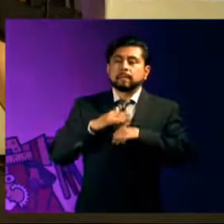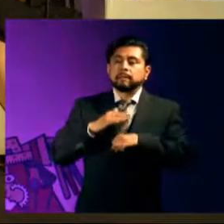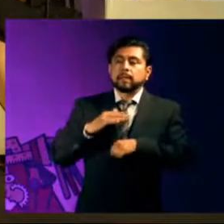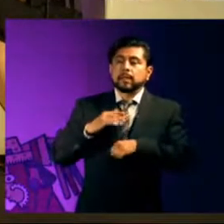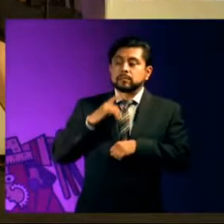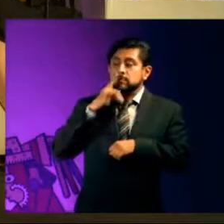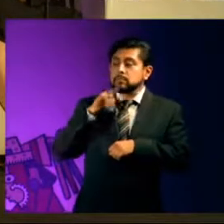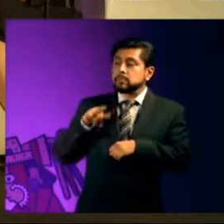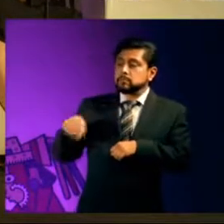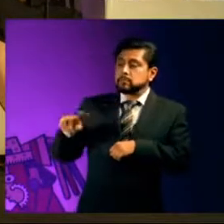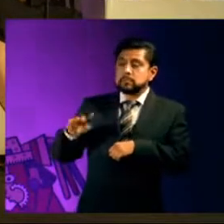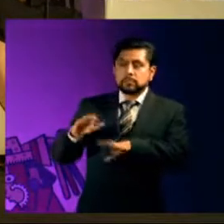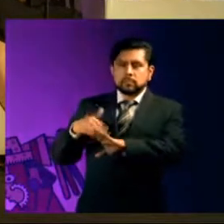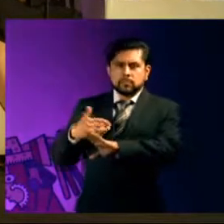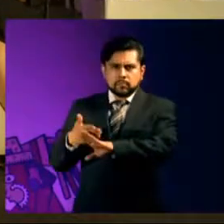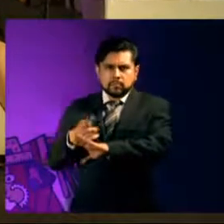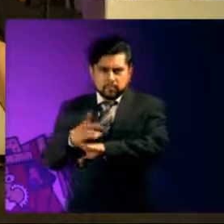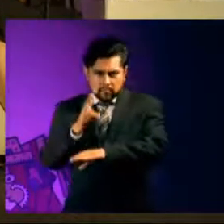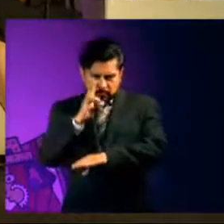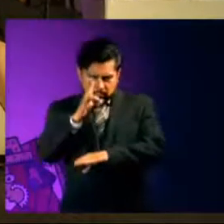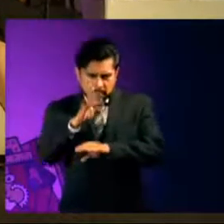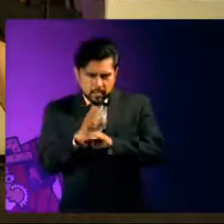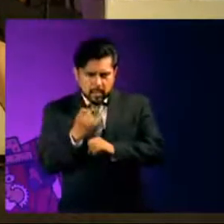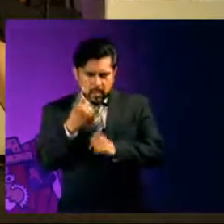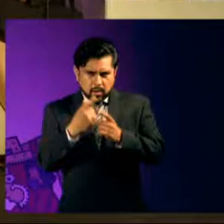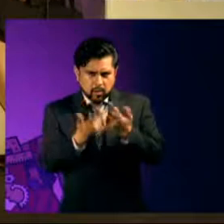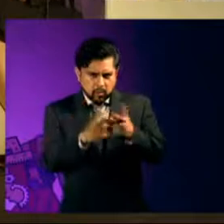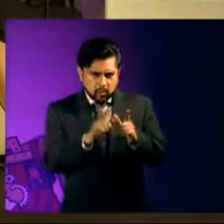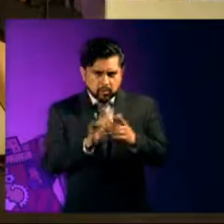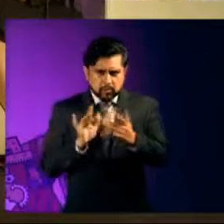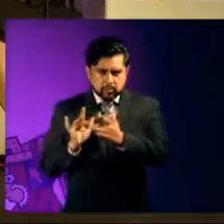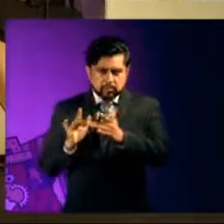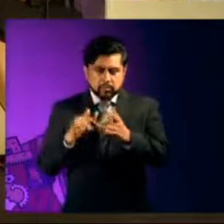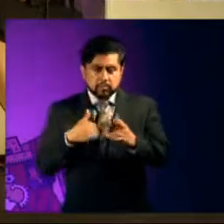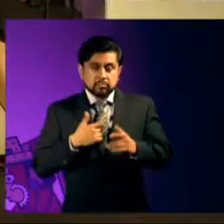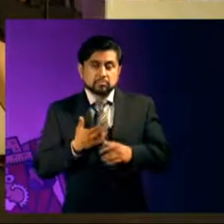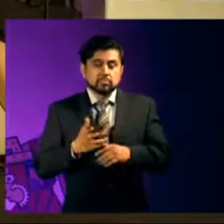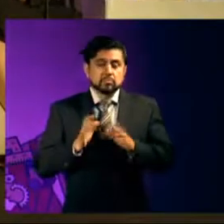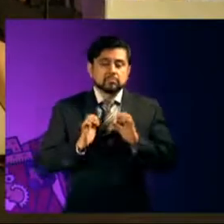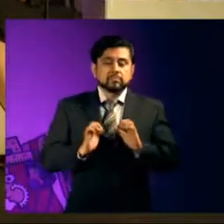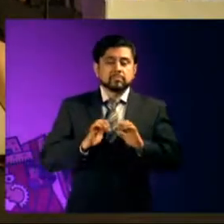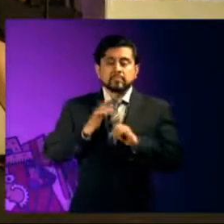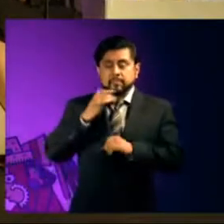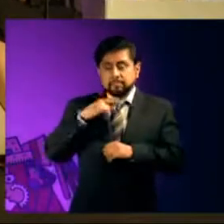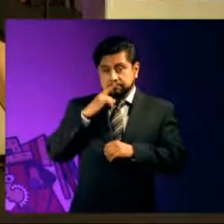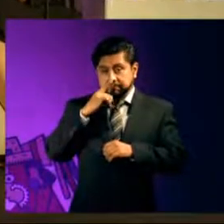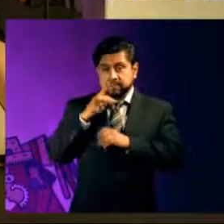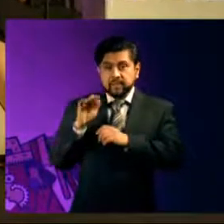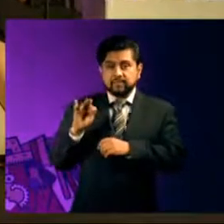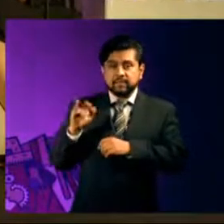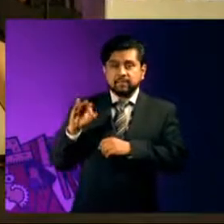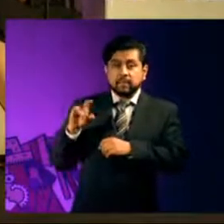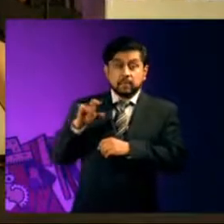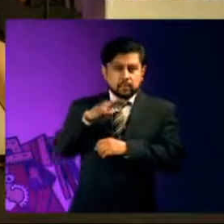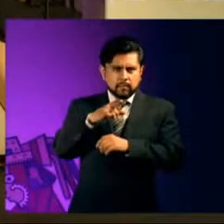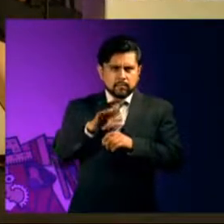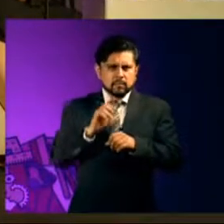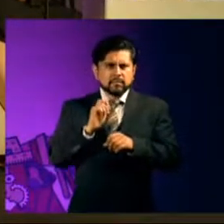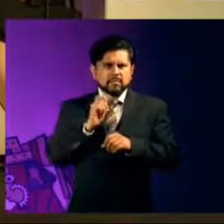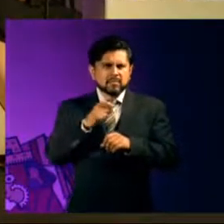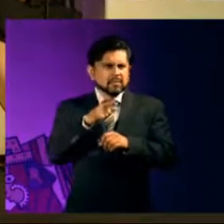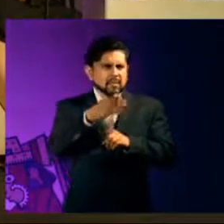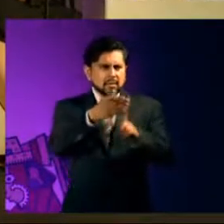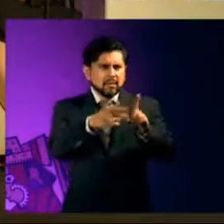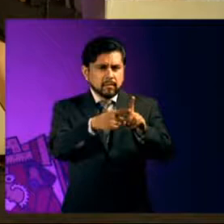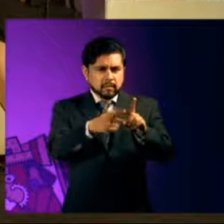comportan en las redes sociales los que se sienten fifa que no necesariamente son fifa porque los filis son esos que